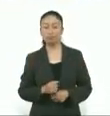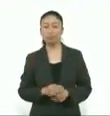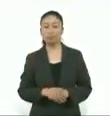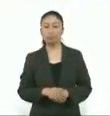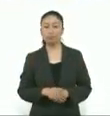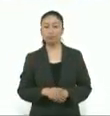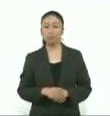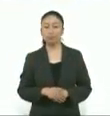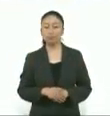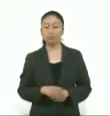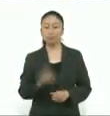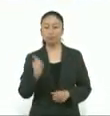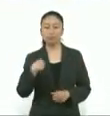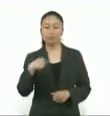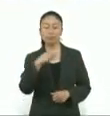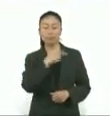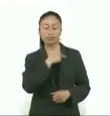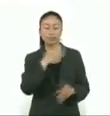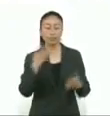que empezamos.